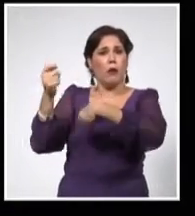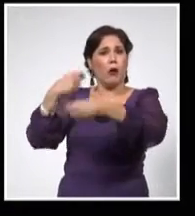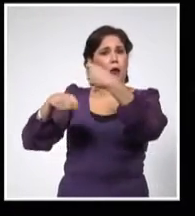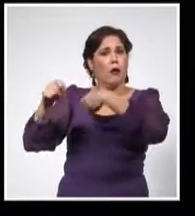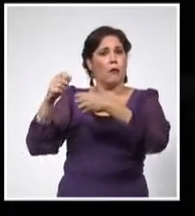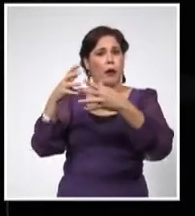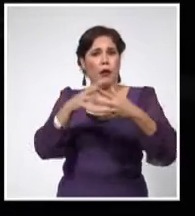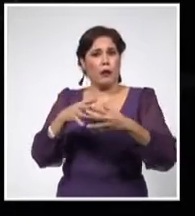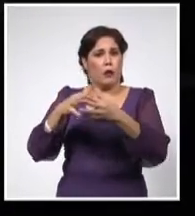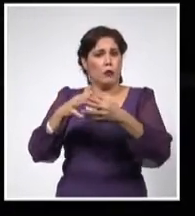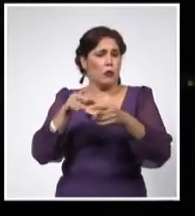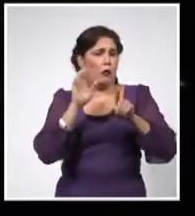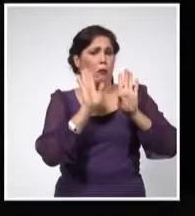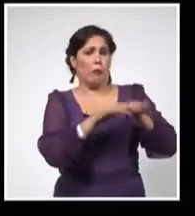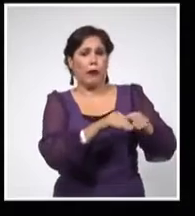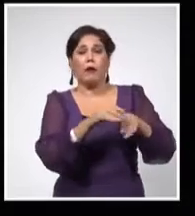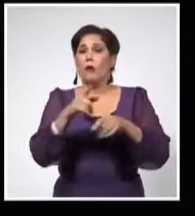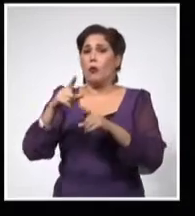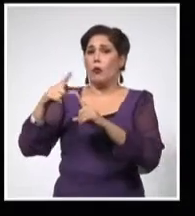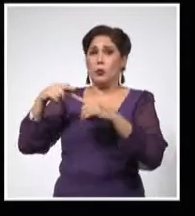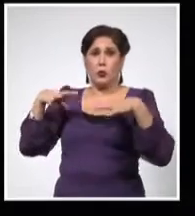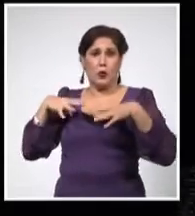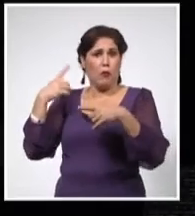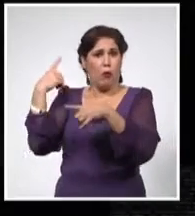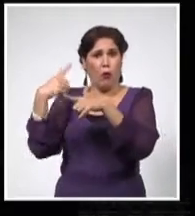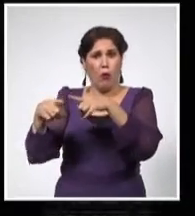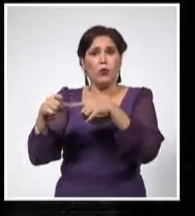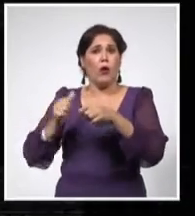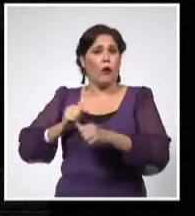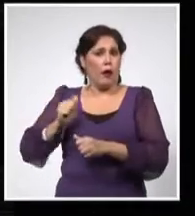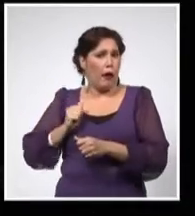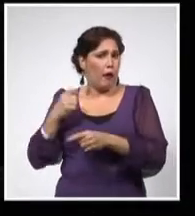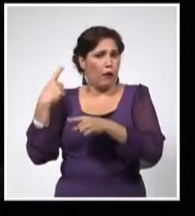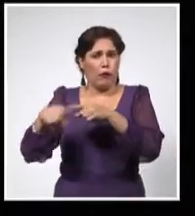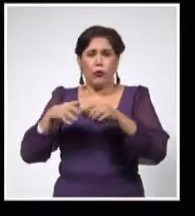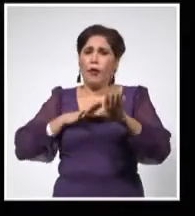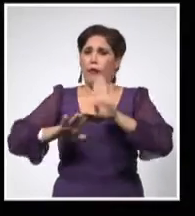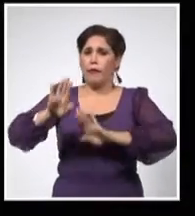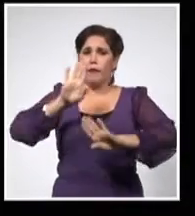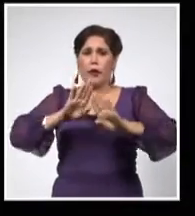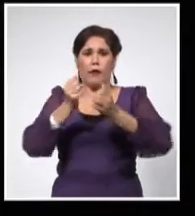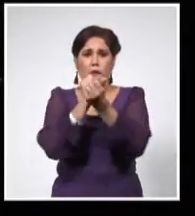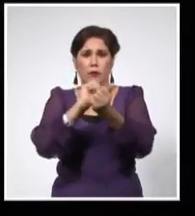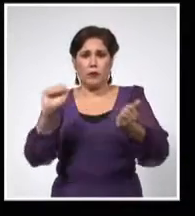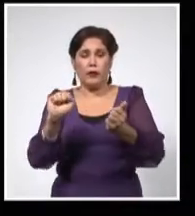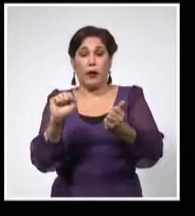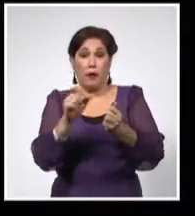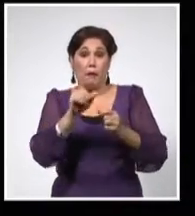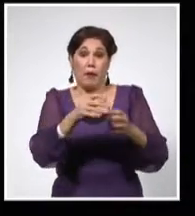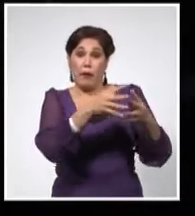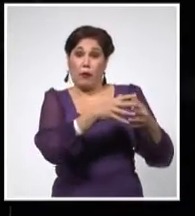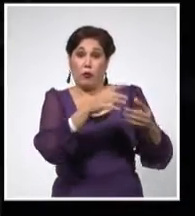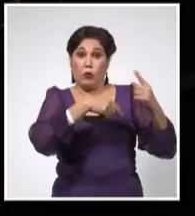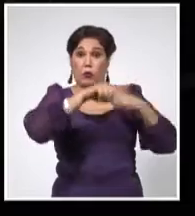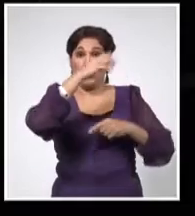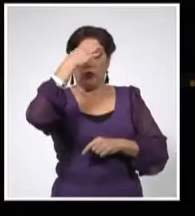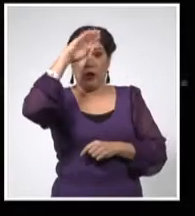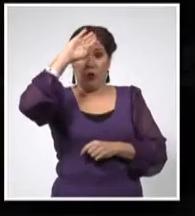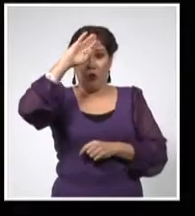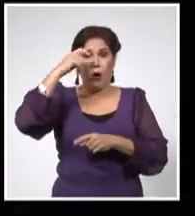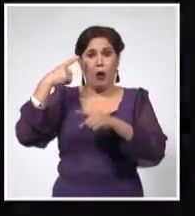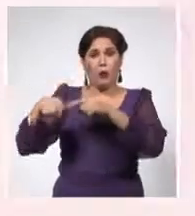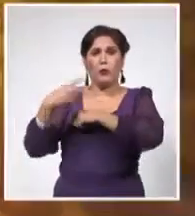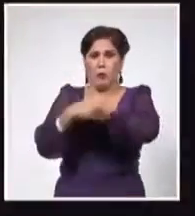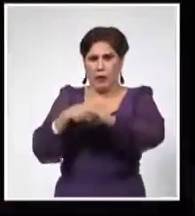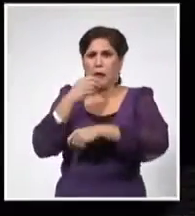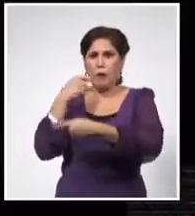o emiten turismo a Cuba, y que defiendan también su propia soberanía frente a una embestida brutal de carácter